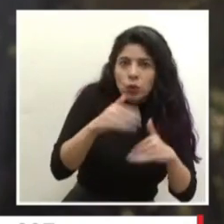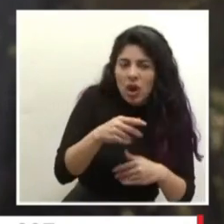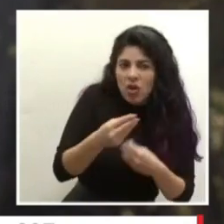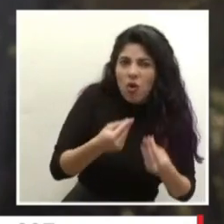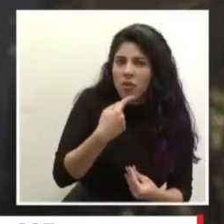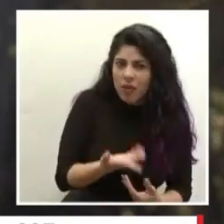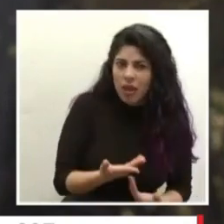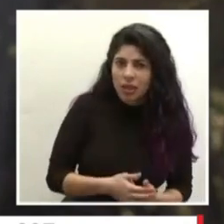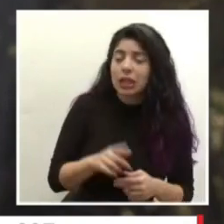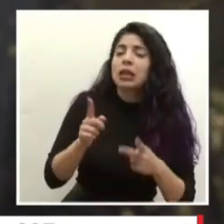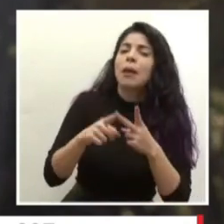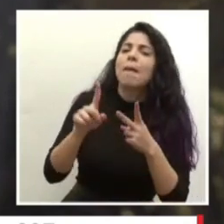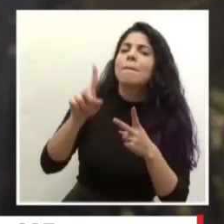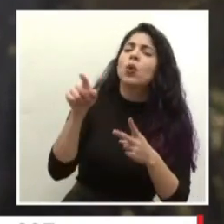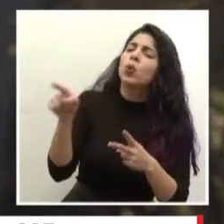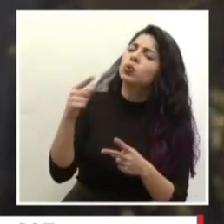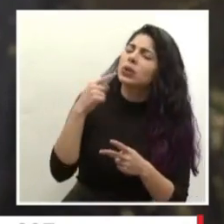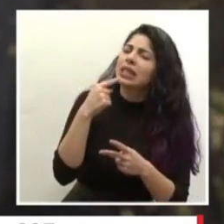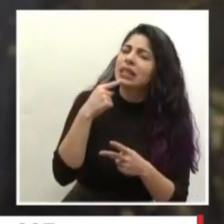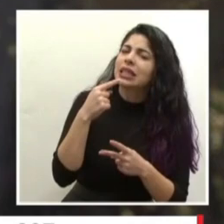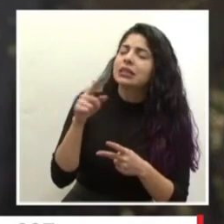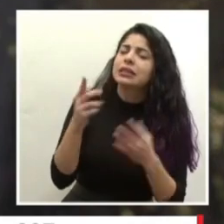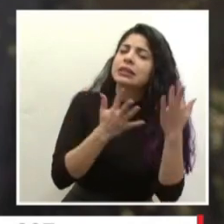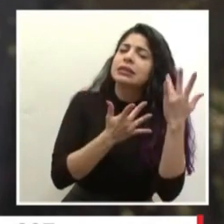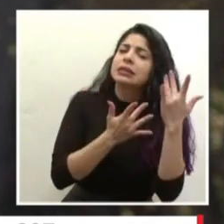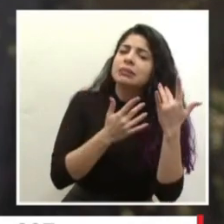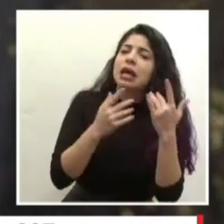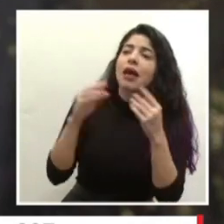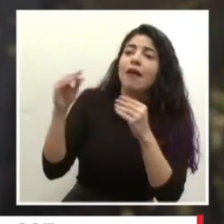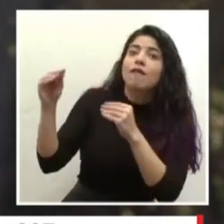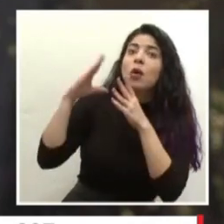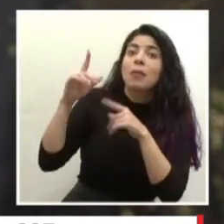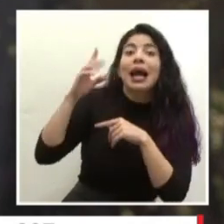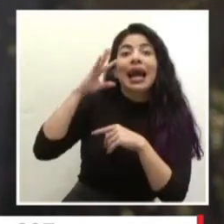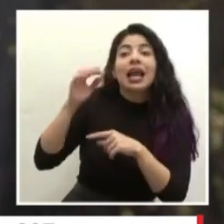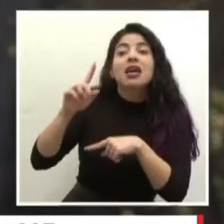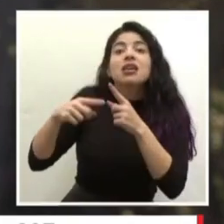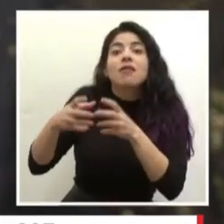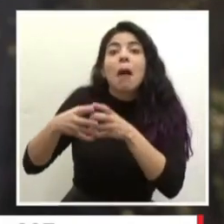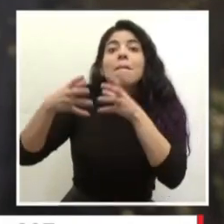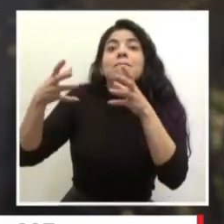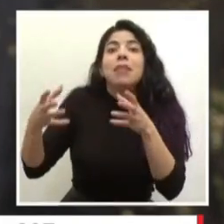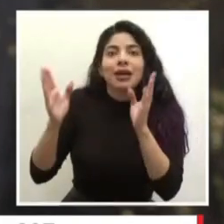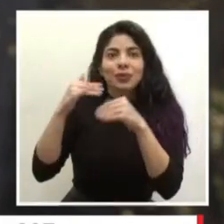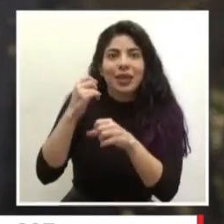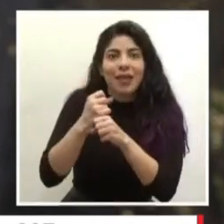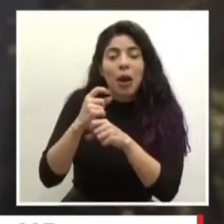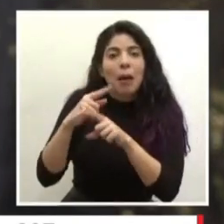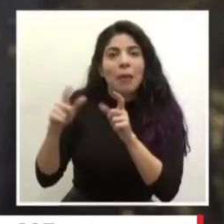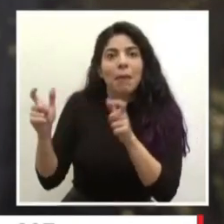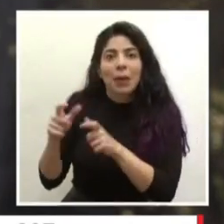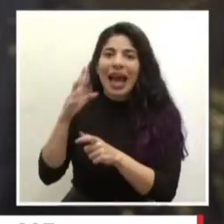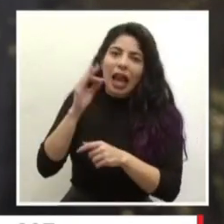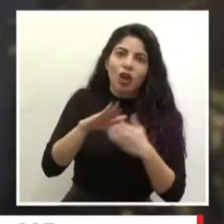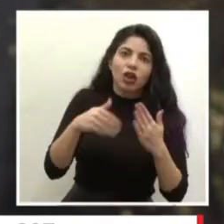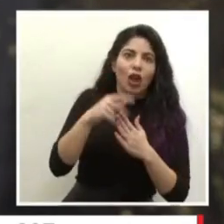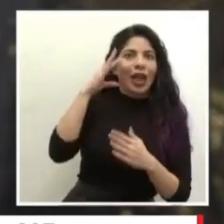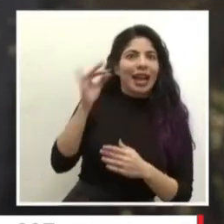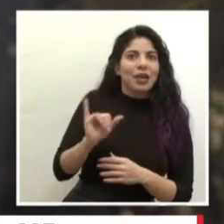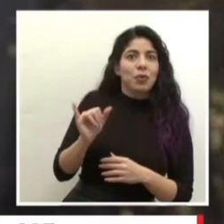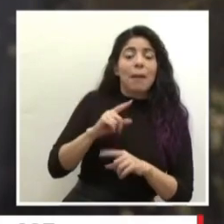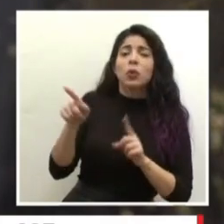preguntar, porque usted menciona que se esperaba un dato mucho mayor, creo que era lo que todos esperábamos. Sin embargo, usted destaca que